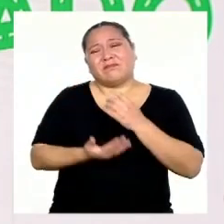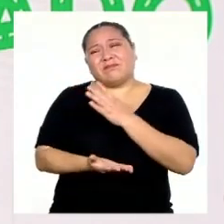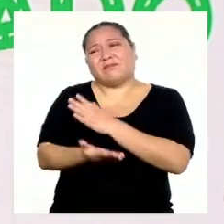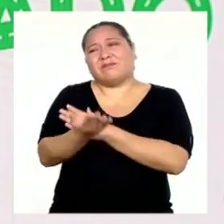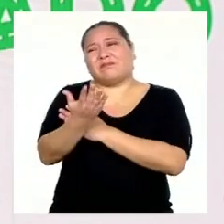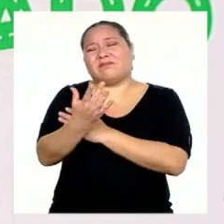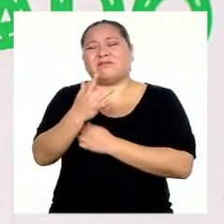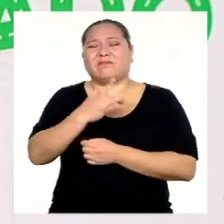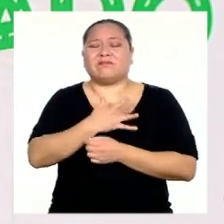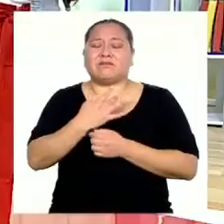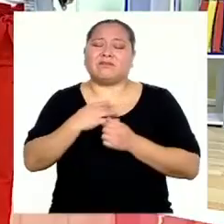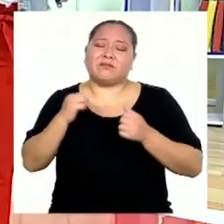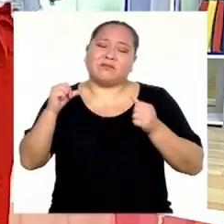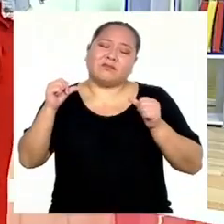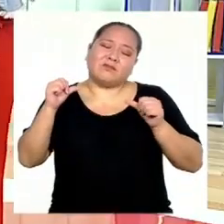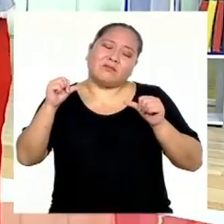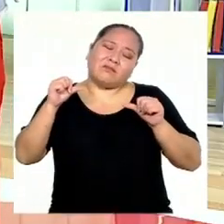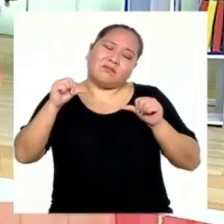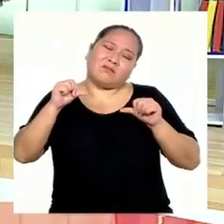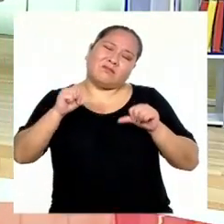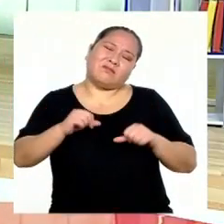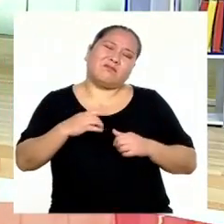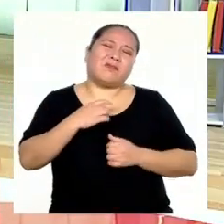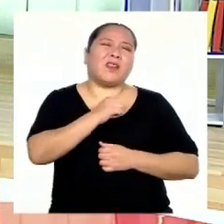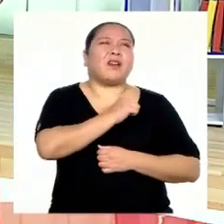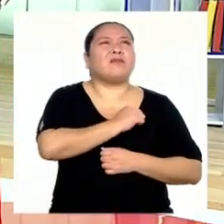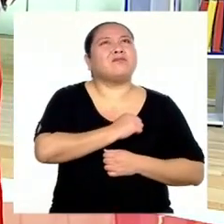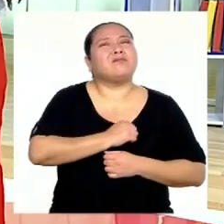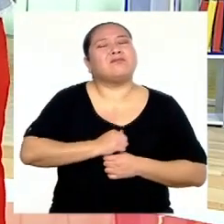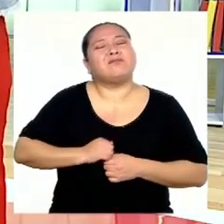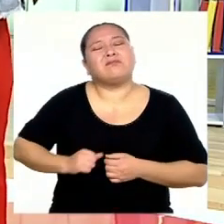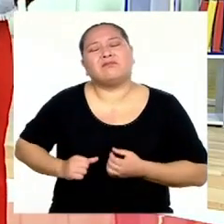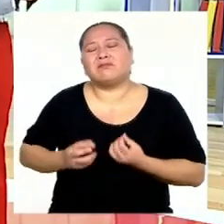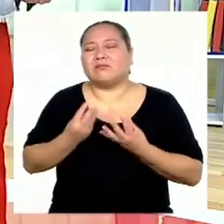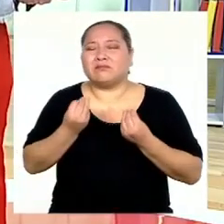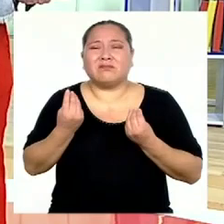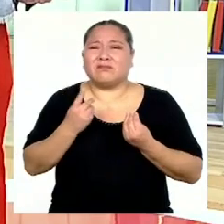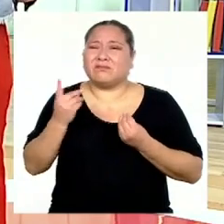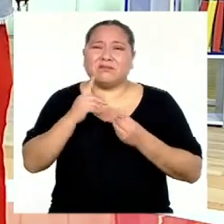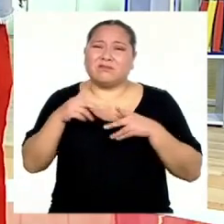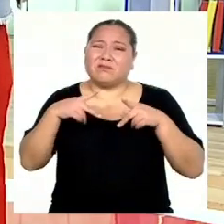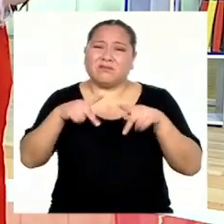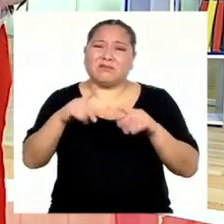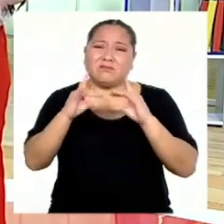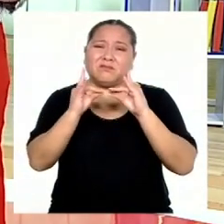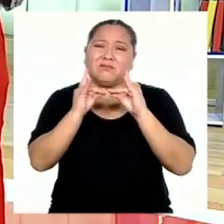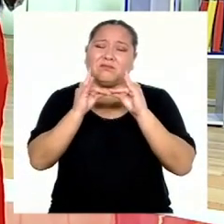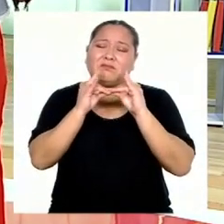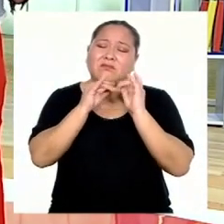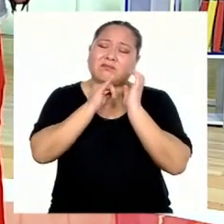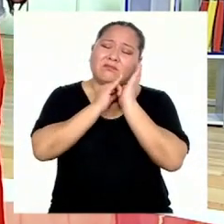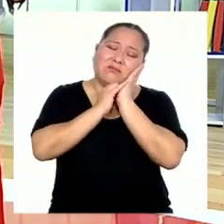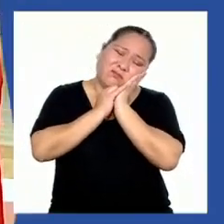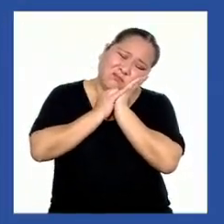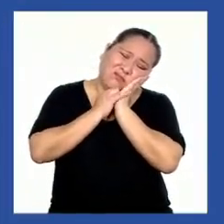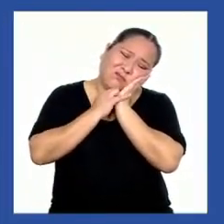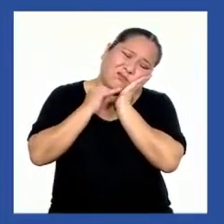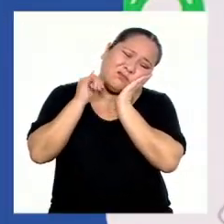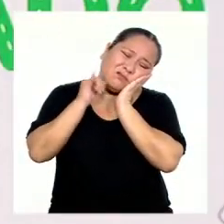como un bajón. Una flojera inmensa que no me deja pararme de mi cama. Y con este frío,